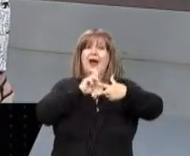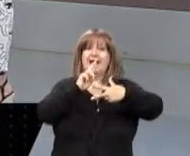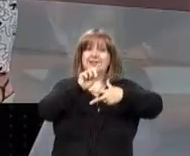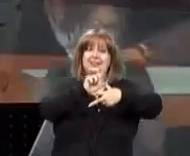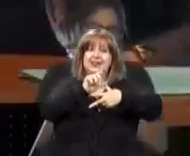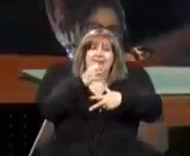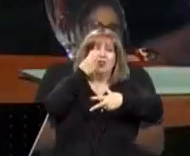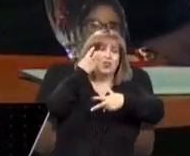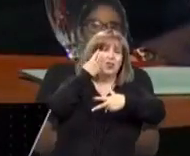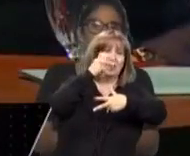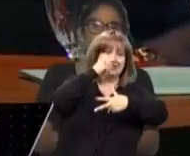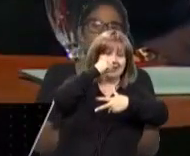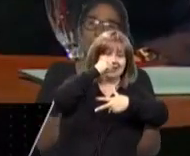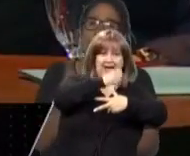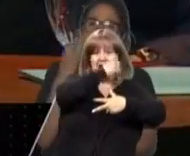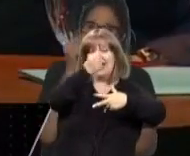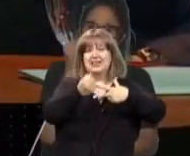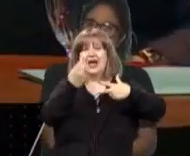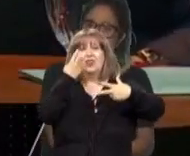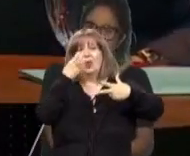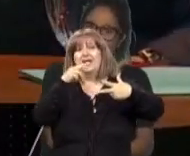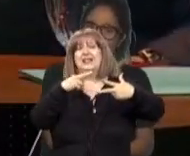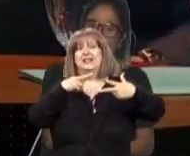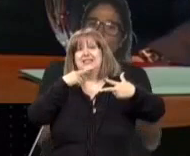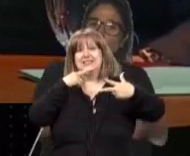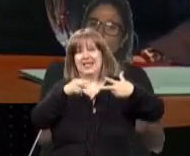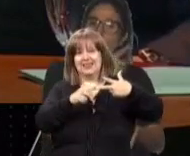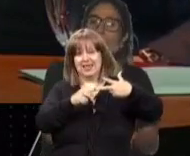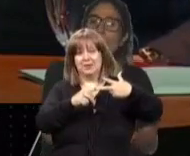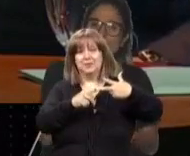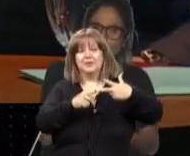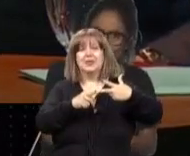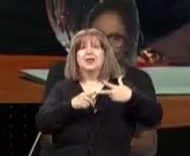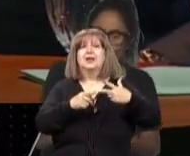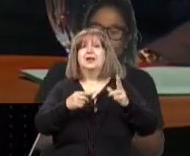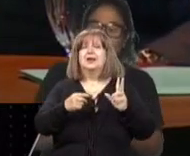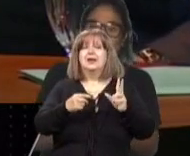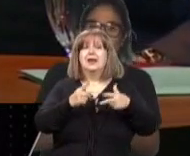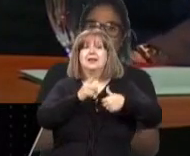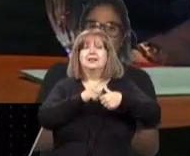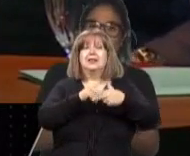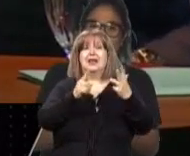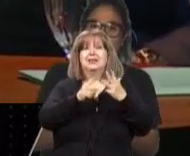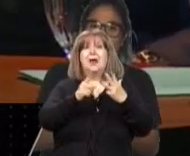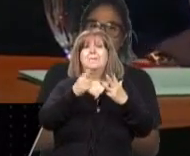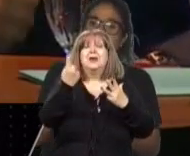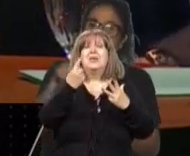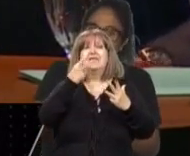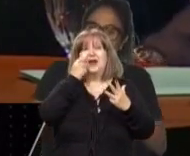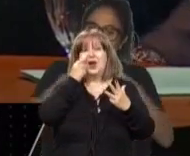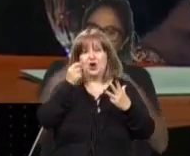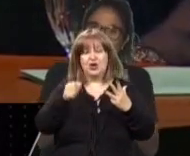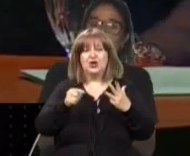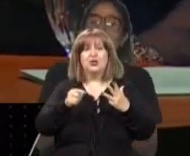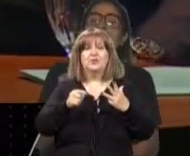el primer varón, no específicamente mendocino, sí hijo de mendocinos. Es hijo de mendocinos, de una mujer que vivía en